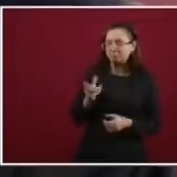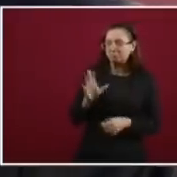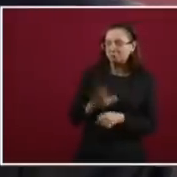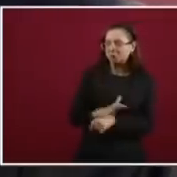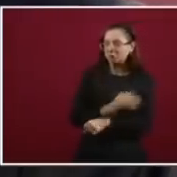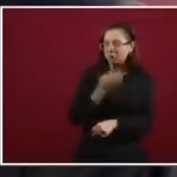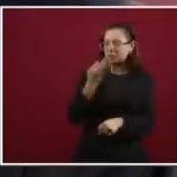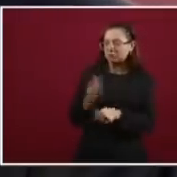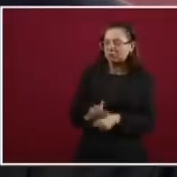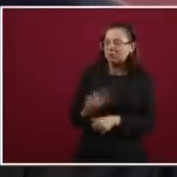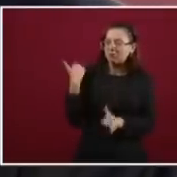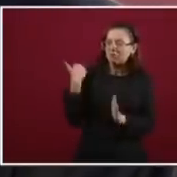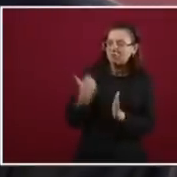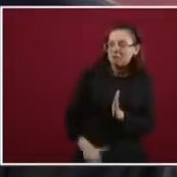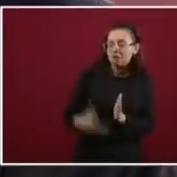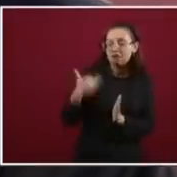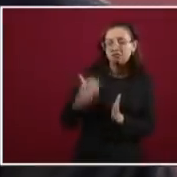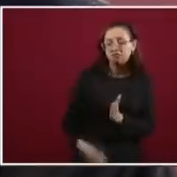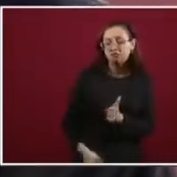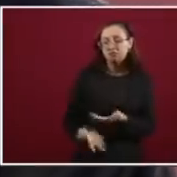nos falta presupuesto